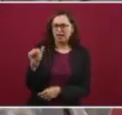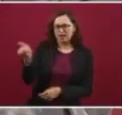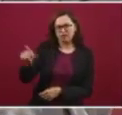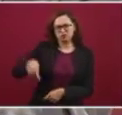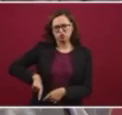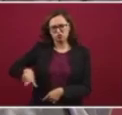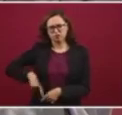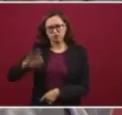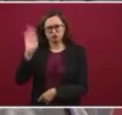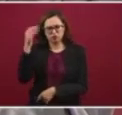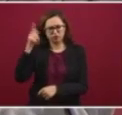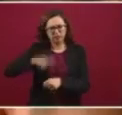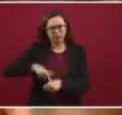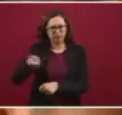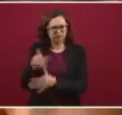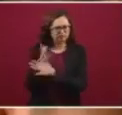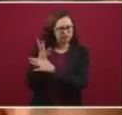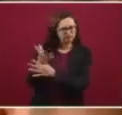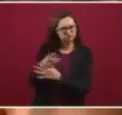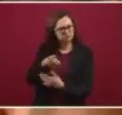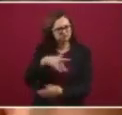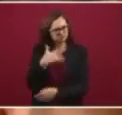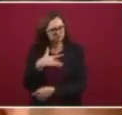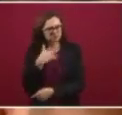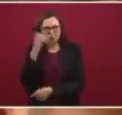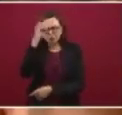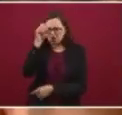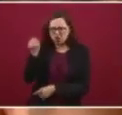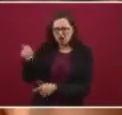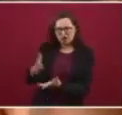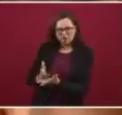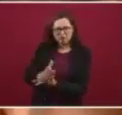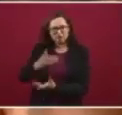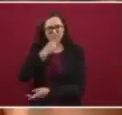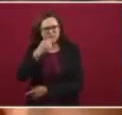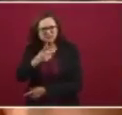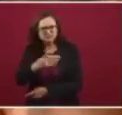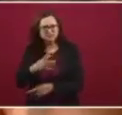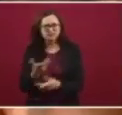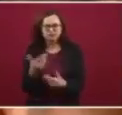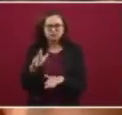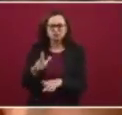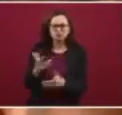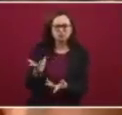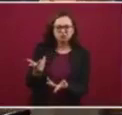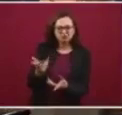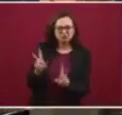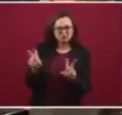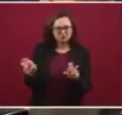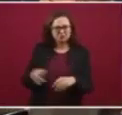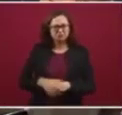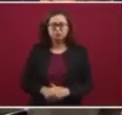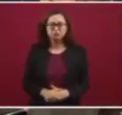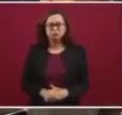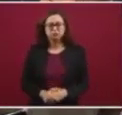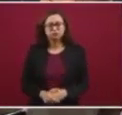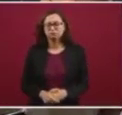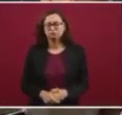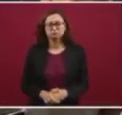federal. No sé si le tenga usted alguna opinión sobre estos dichos de su subsecretario. No,